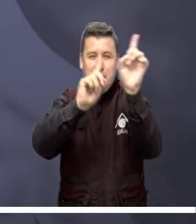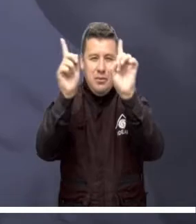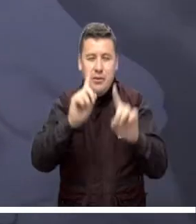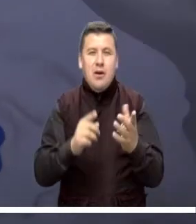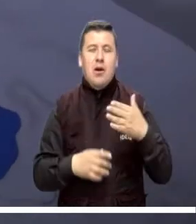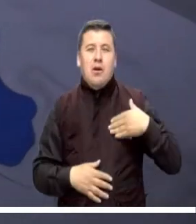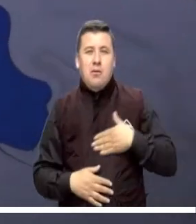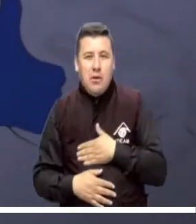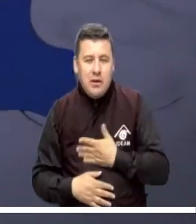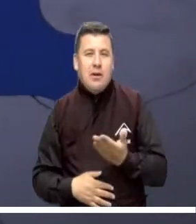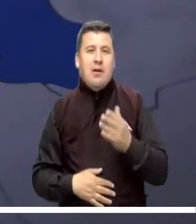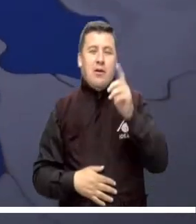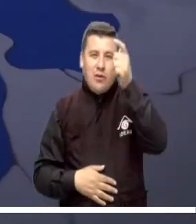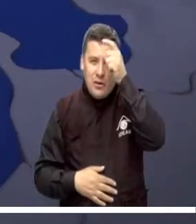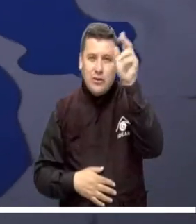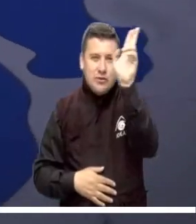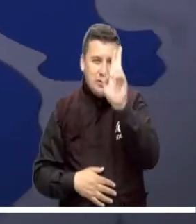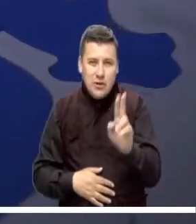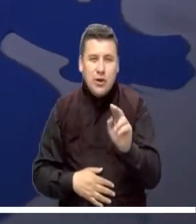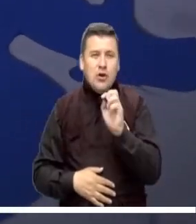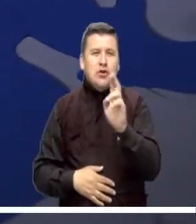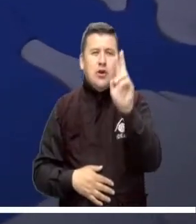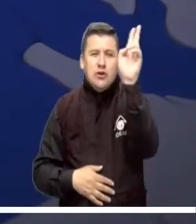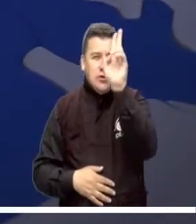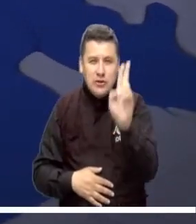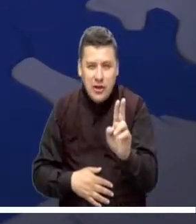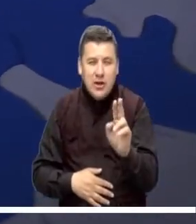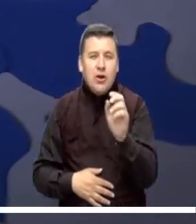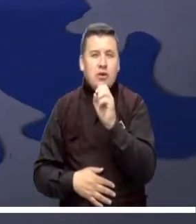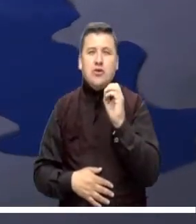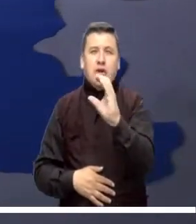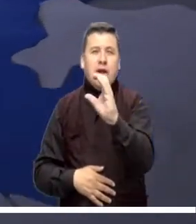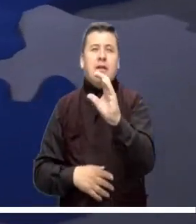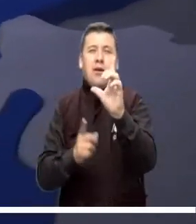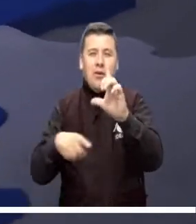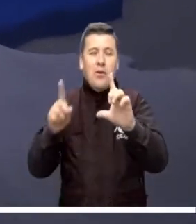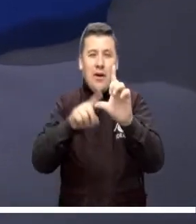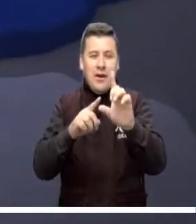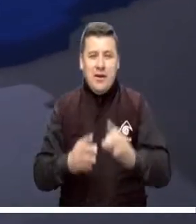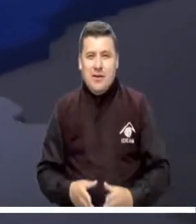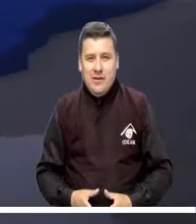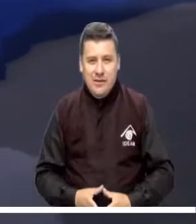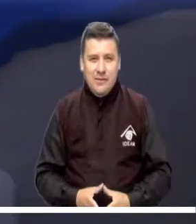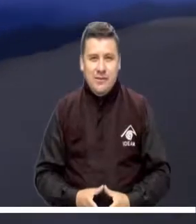posibles tormentas en sectores de Bolívar, Córdoba, sur de Sucre y suroccidente de La Guajira.